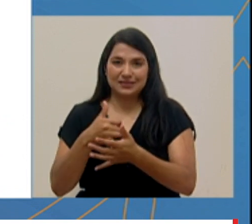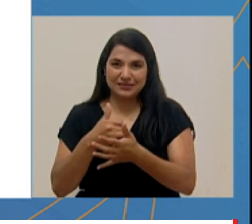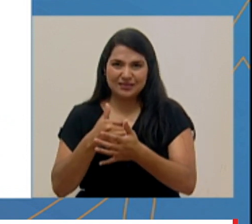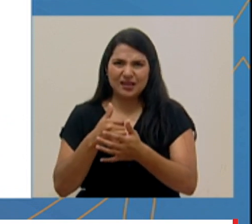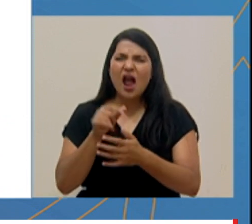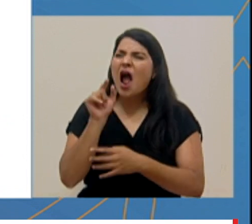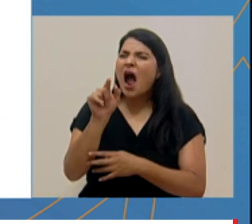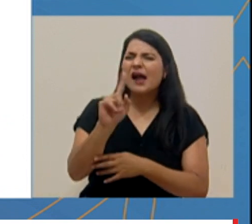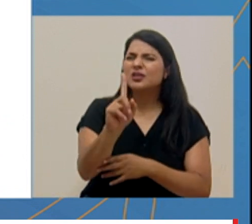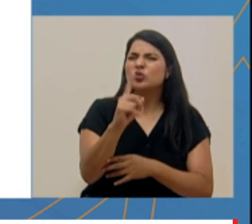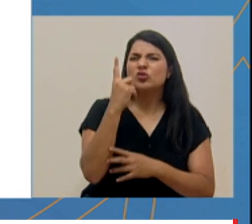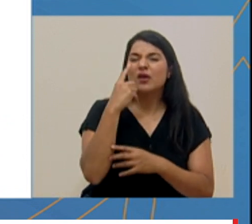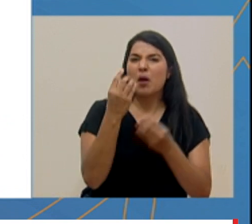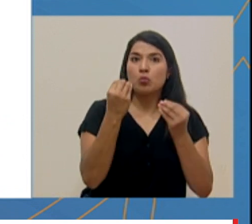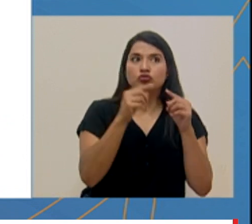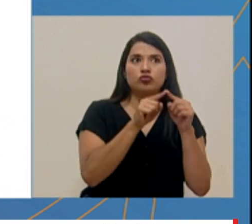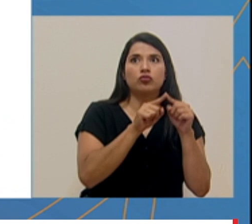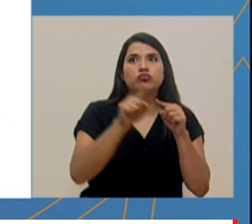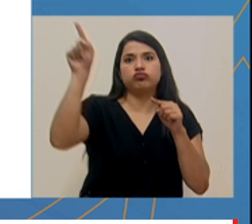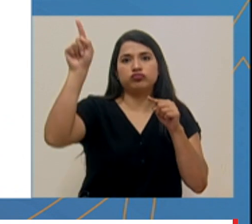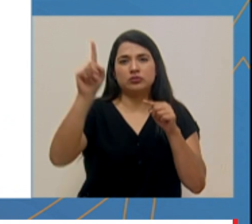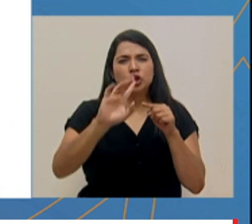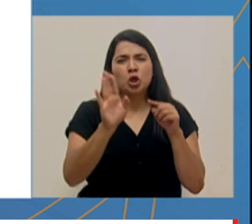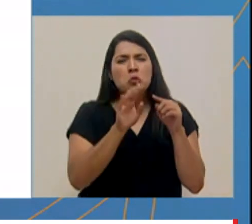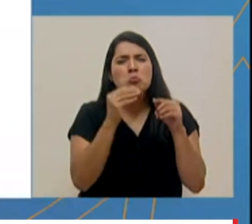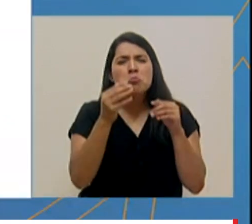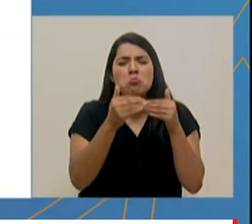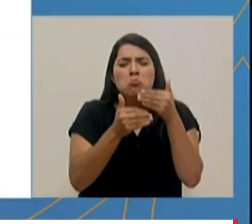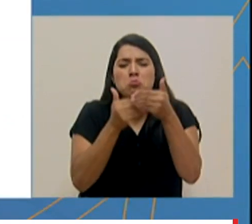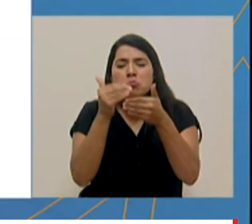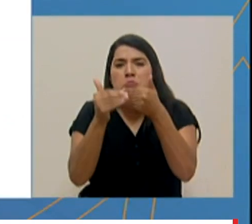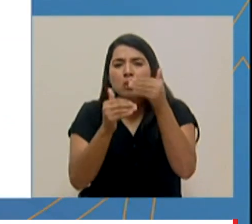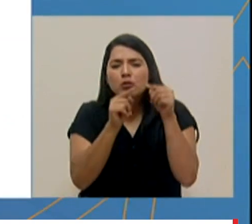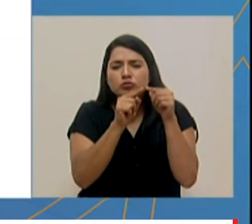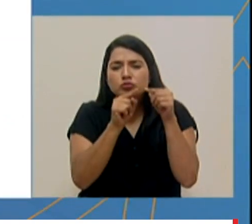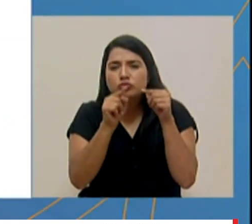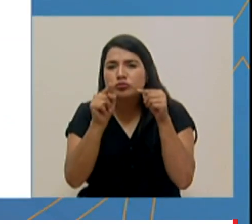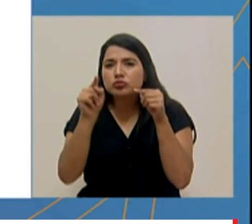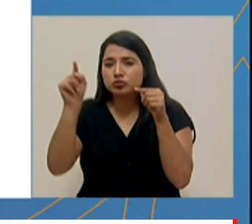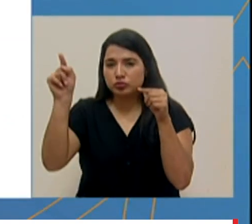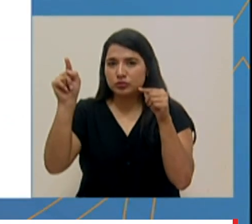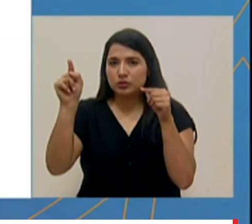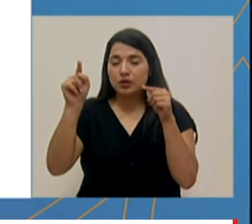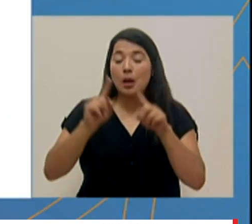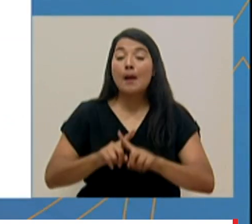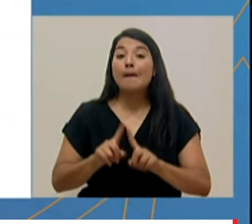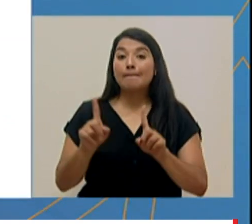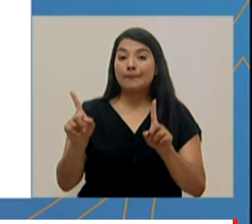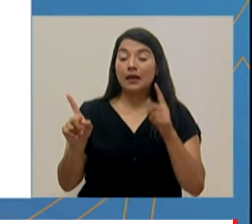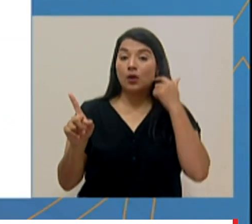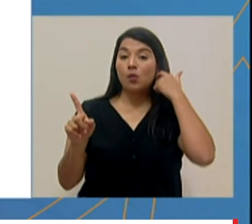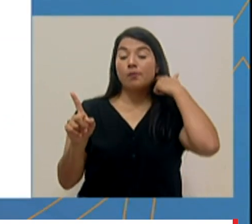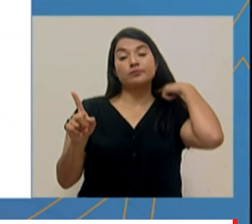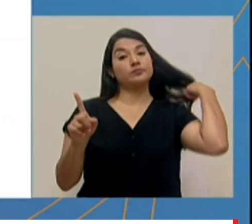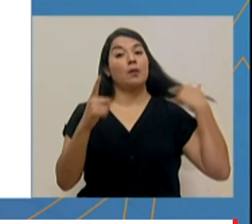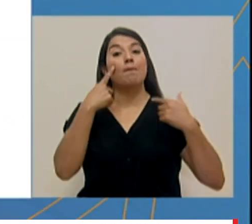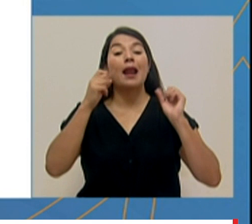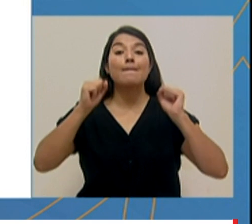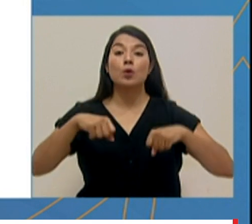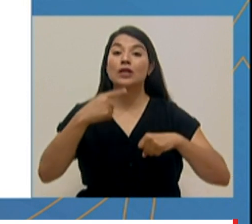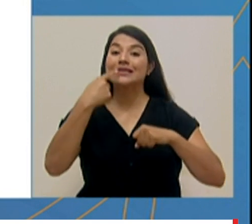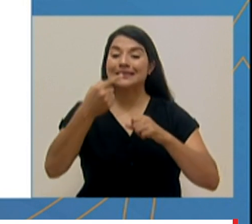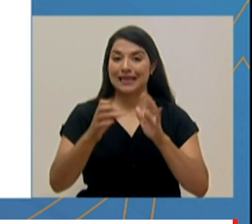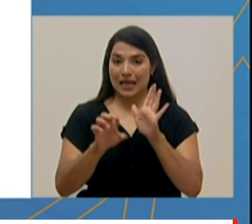ven muy empinadas simplemente por las dimensiones de los ejes, pero para dar un